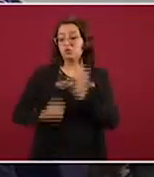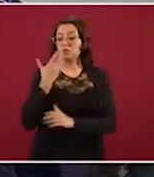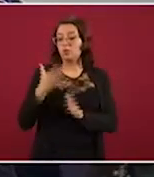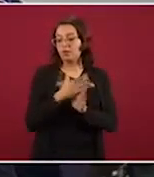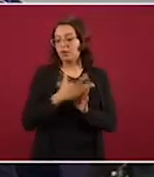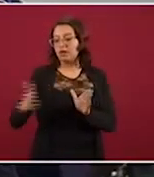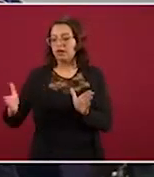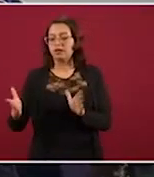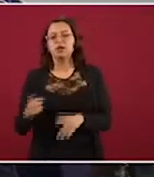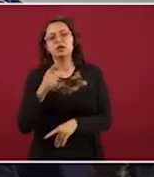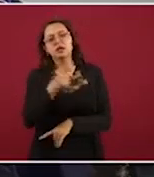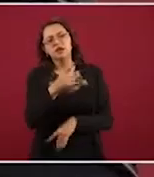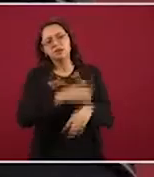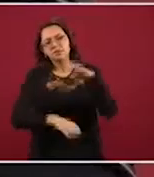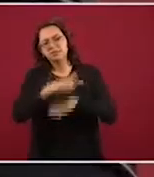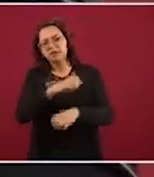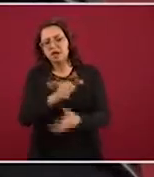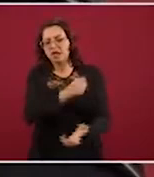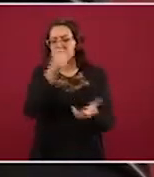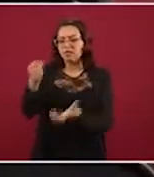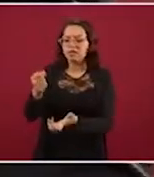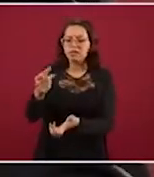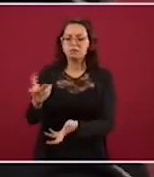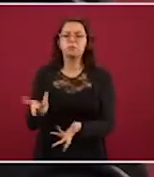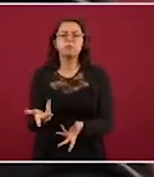puede invertir la